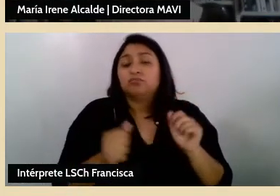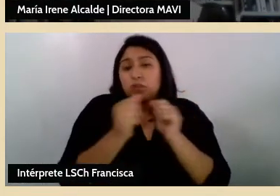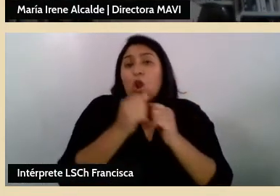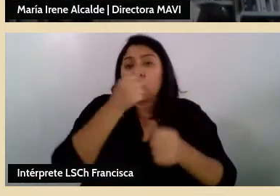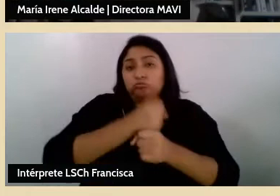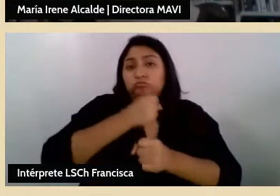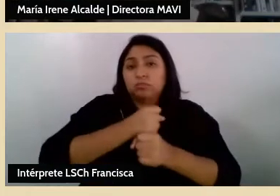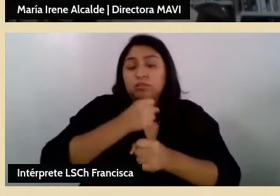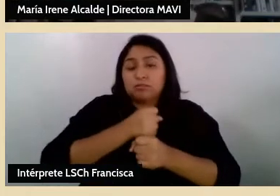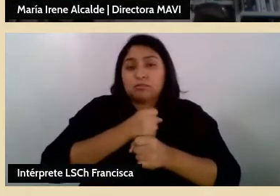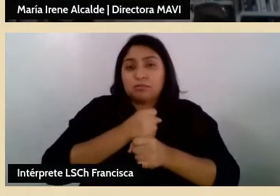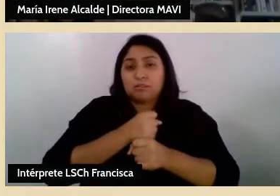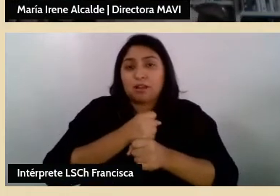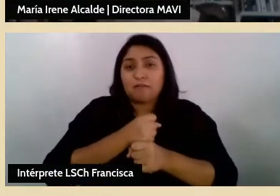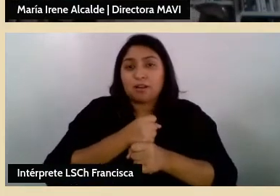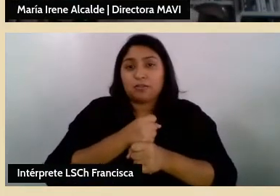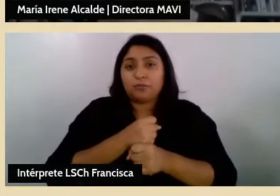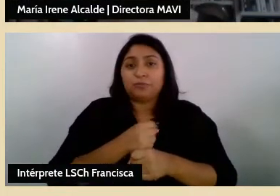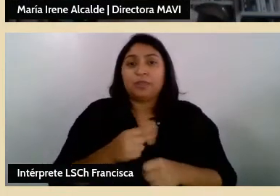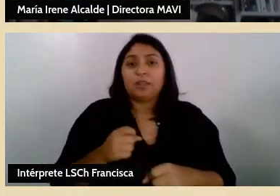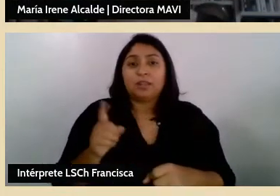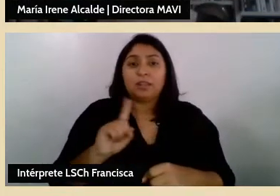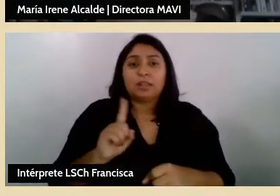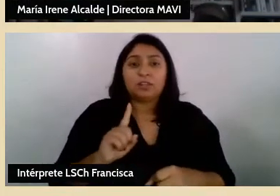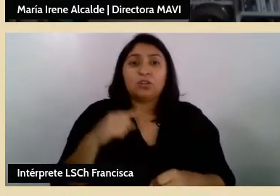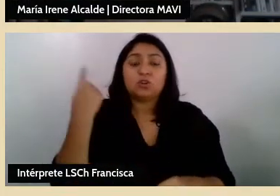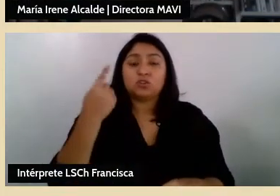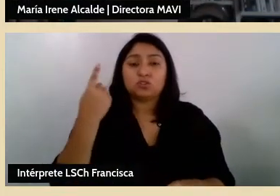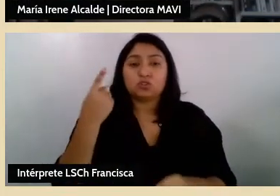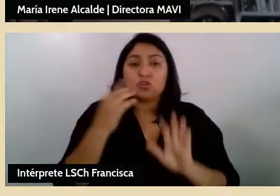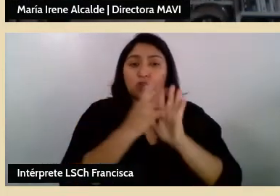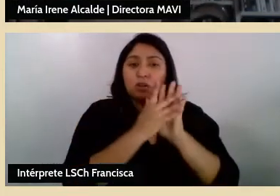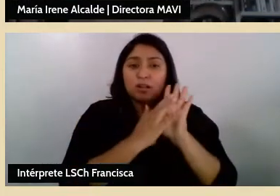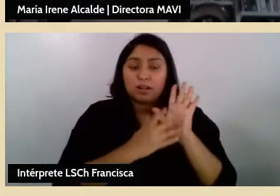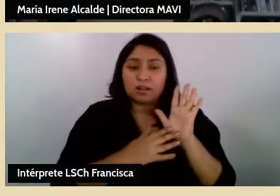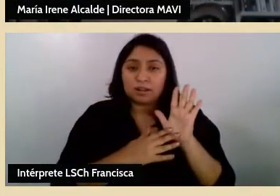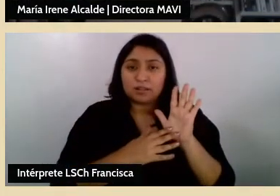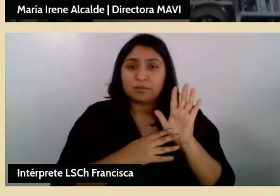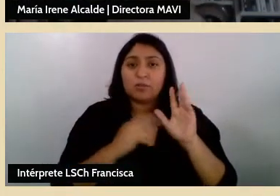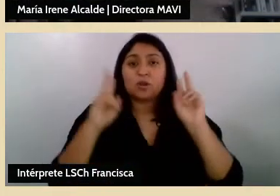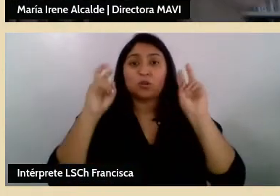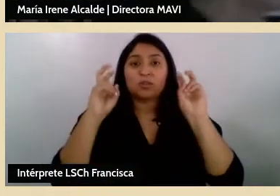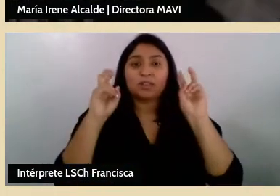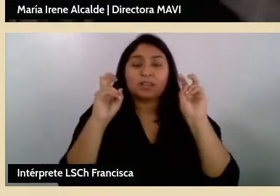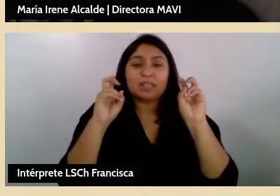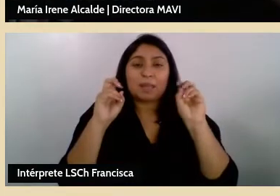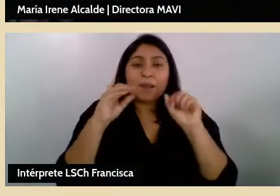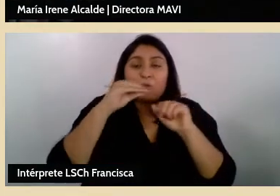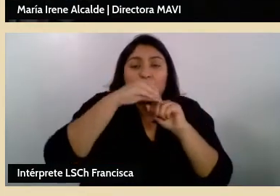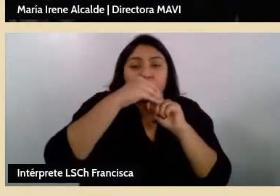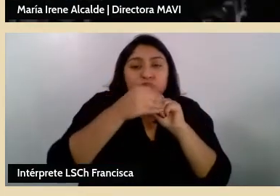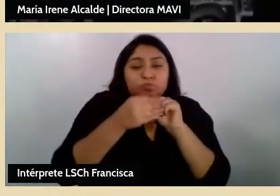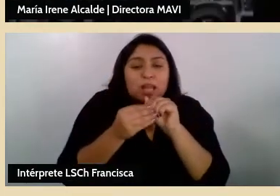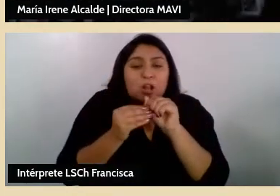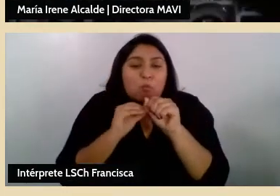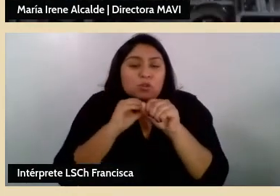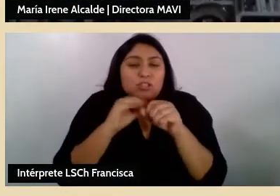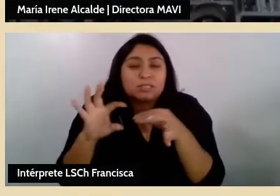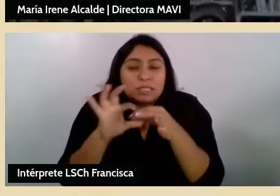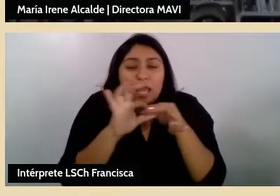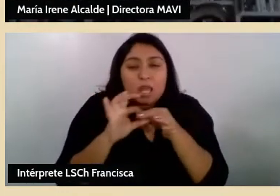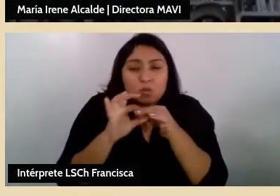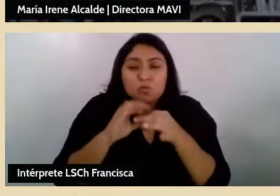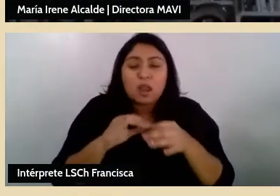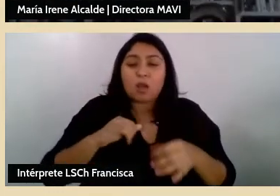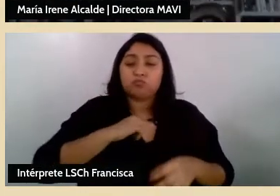más. Y ojo que no solo nos caracterizamos por esta cosa como rizomática y horizontal